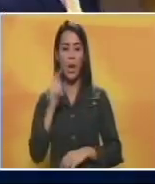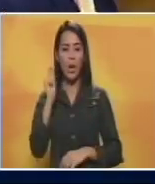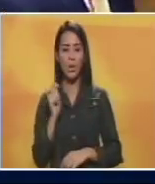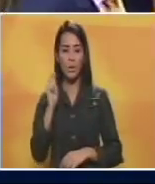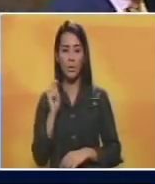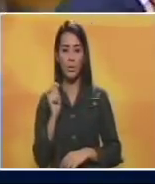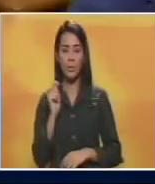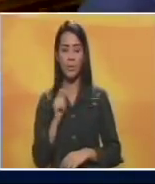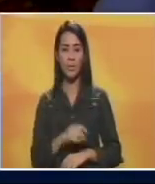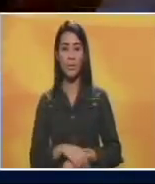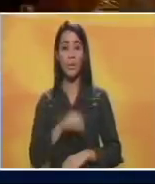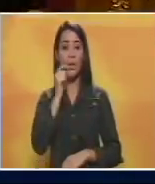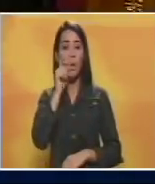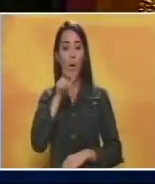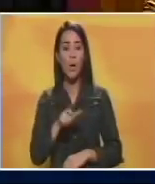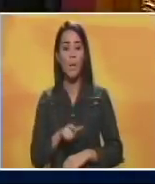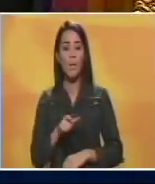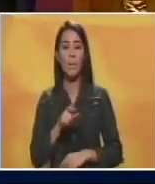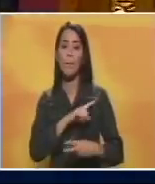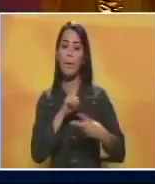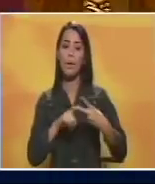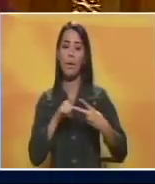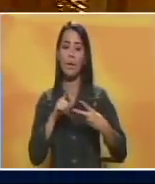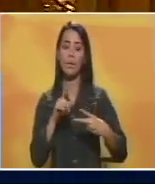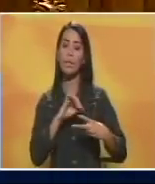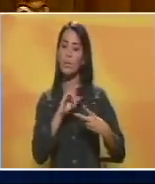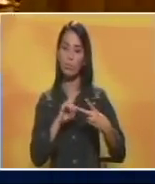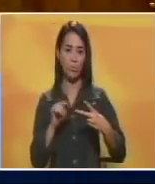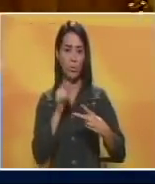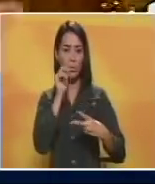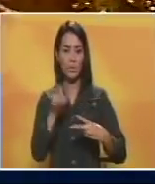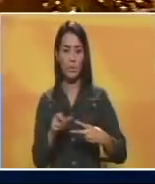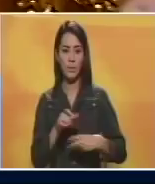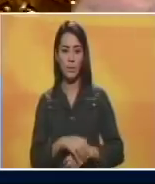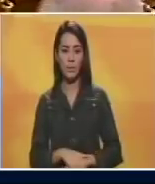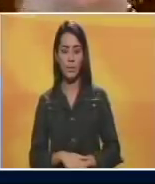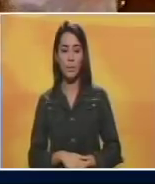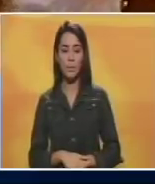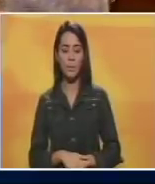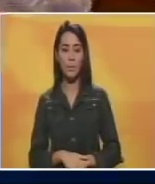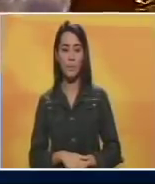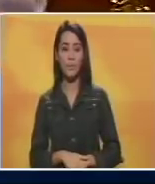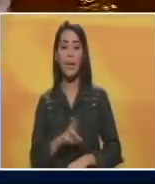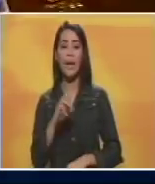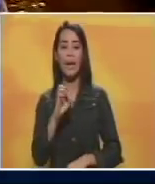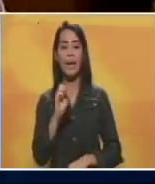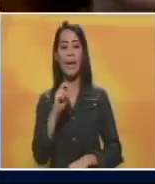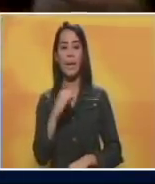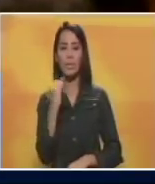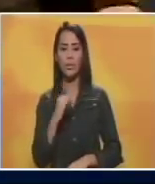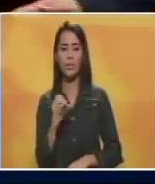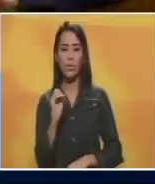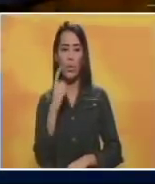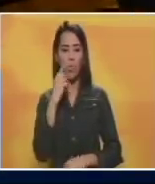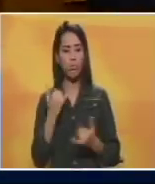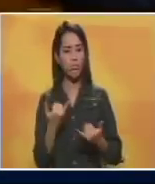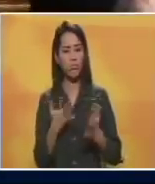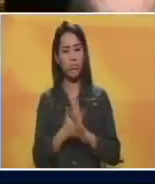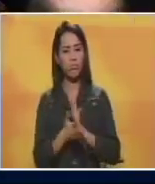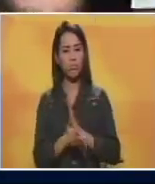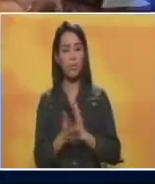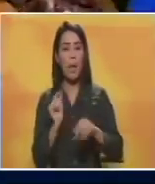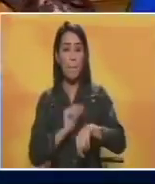diputados Renzo Prieto y Gilbert Caro. En el caso de Renzo Prieto se está produciendo o se acaba de producir